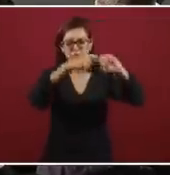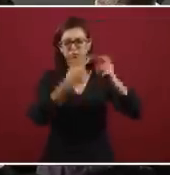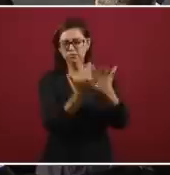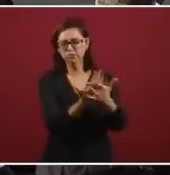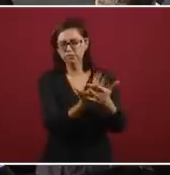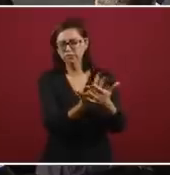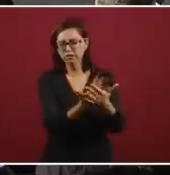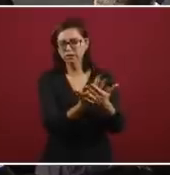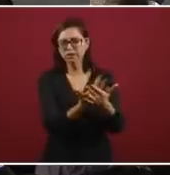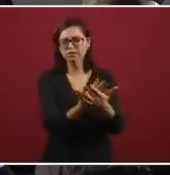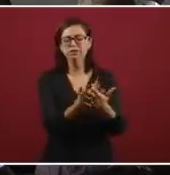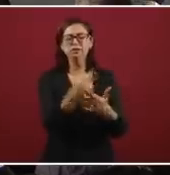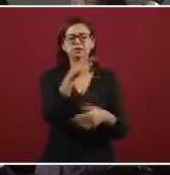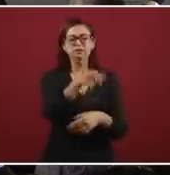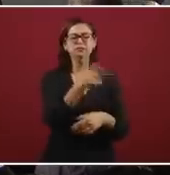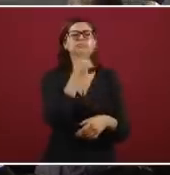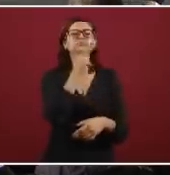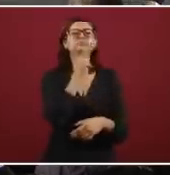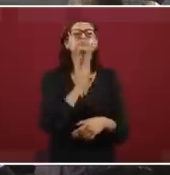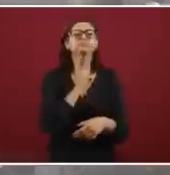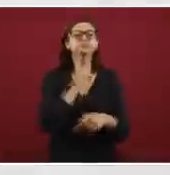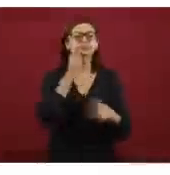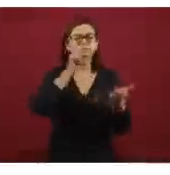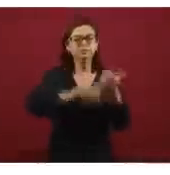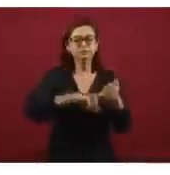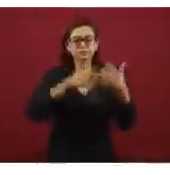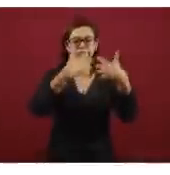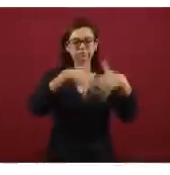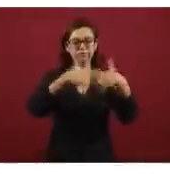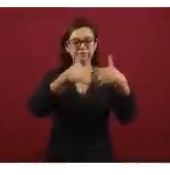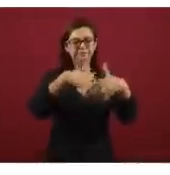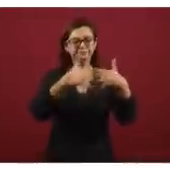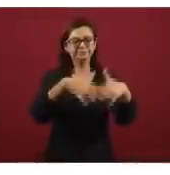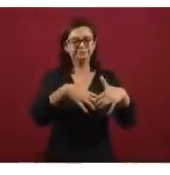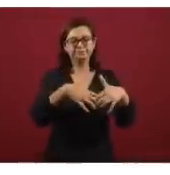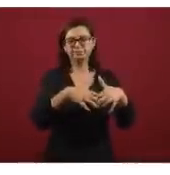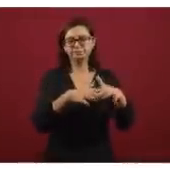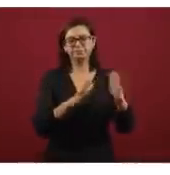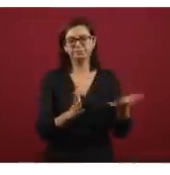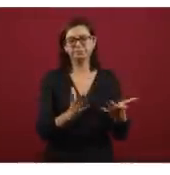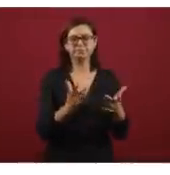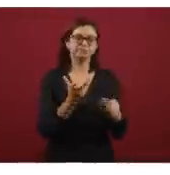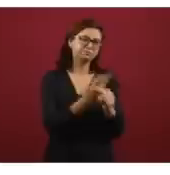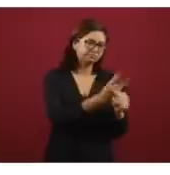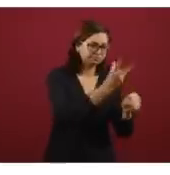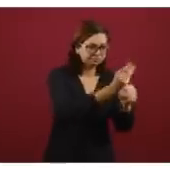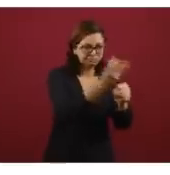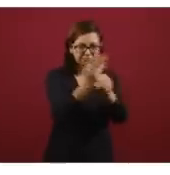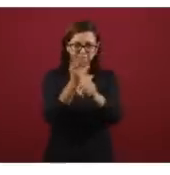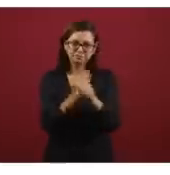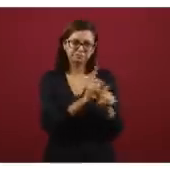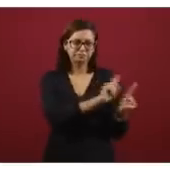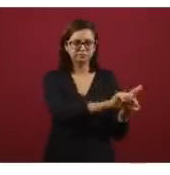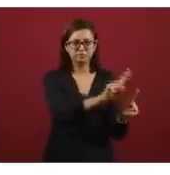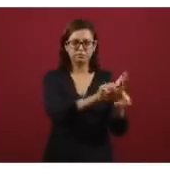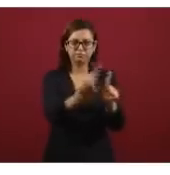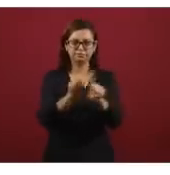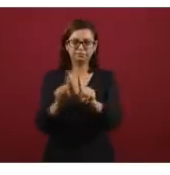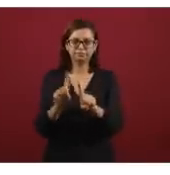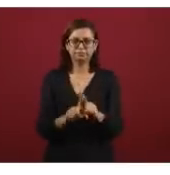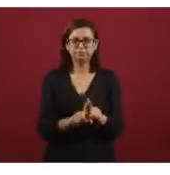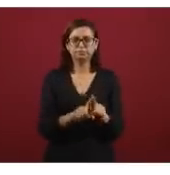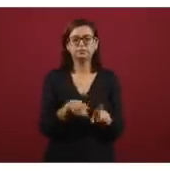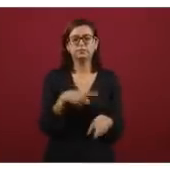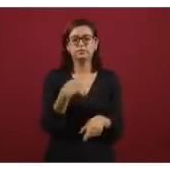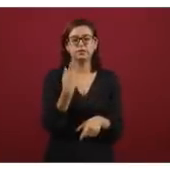operaciones en instalaciones de producción para hacer actividades preventivas o correctivas. A partir del primero